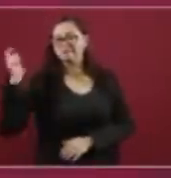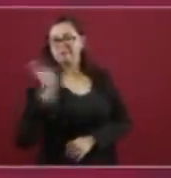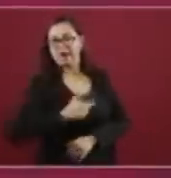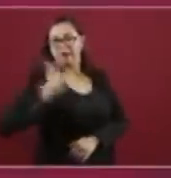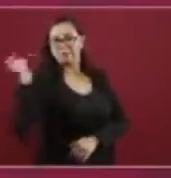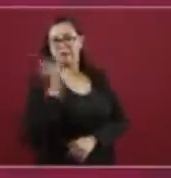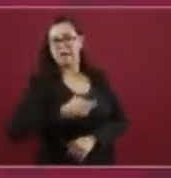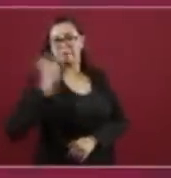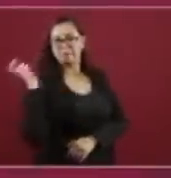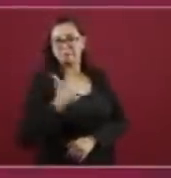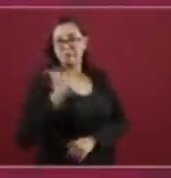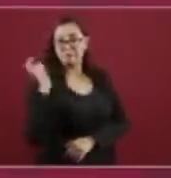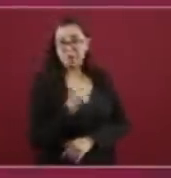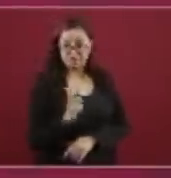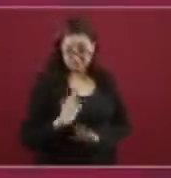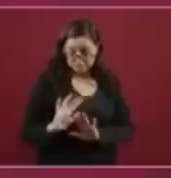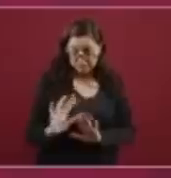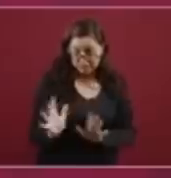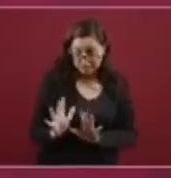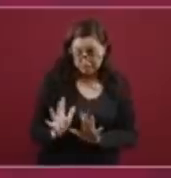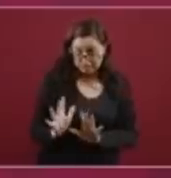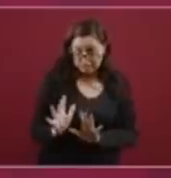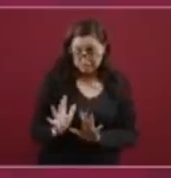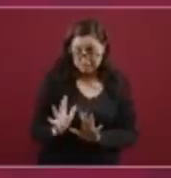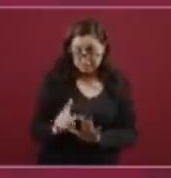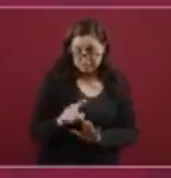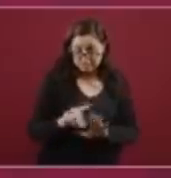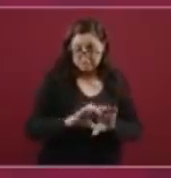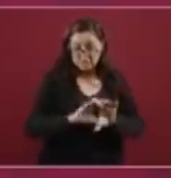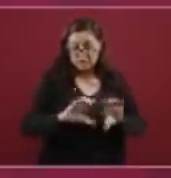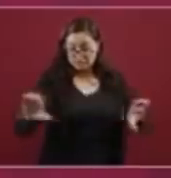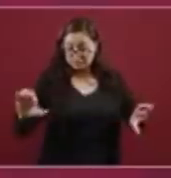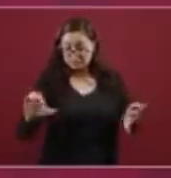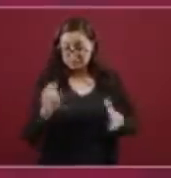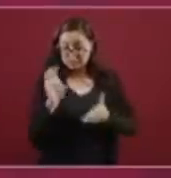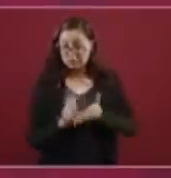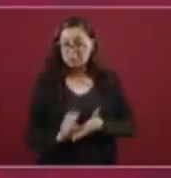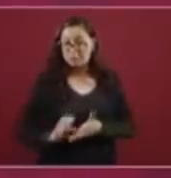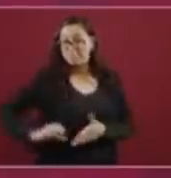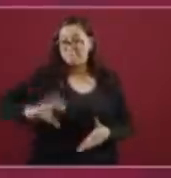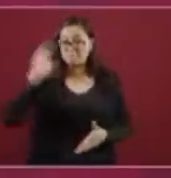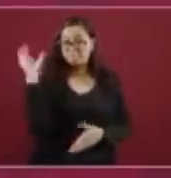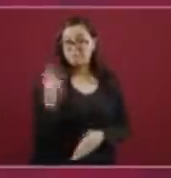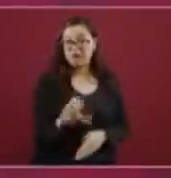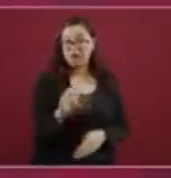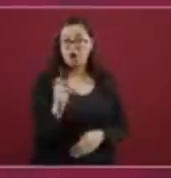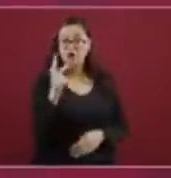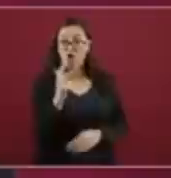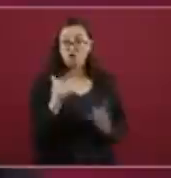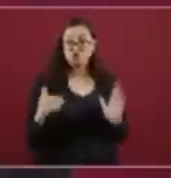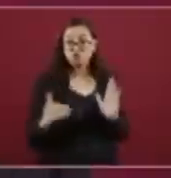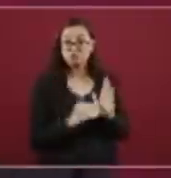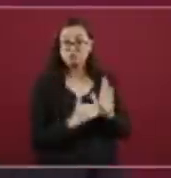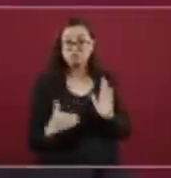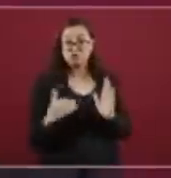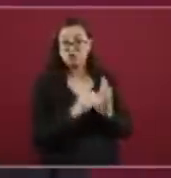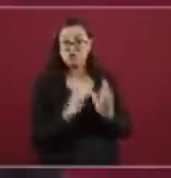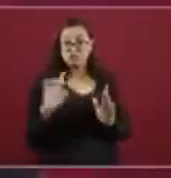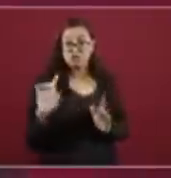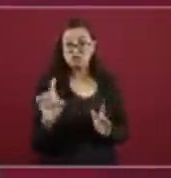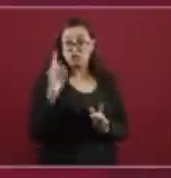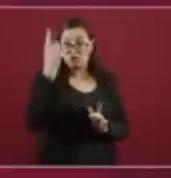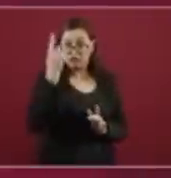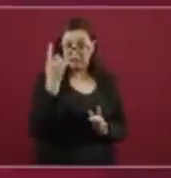Pero eso no es todo. El gasoducto no pasa a